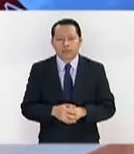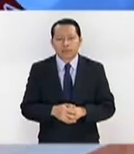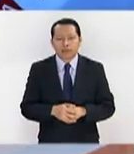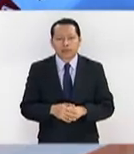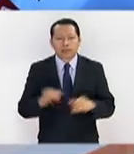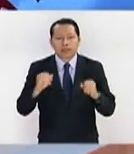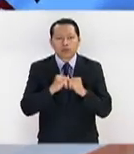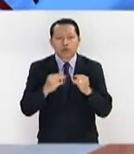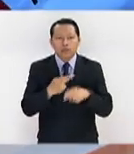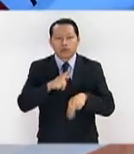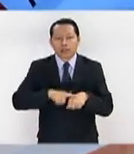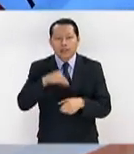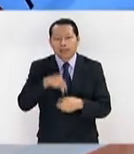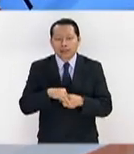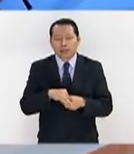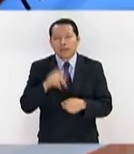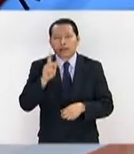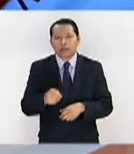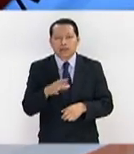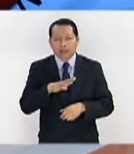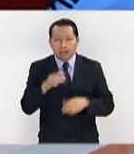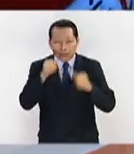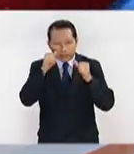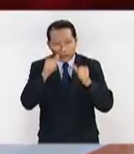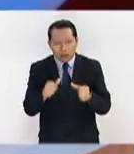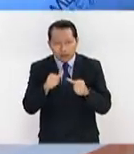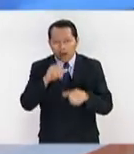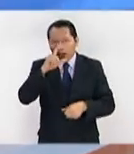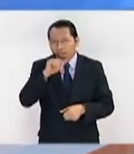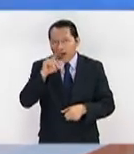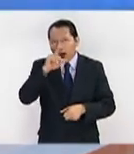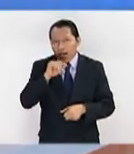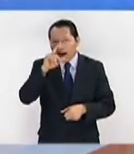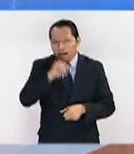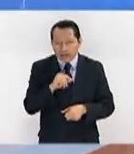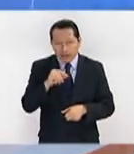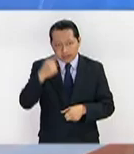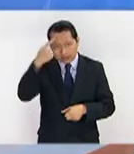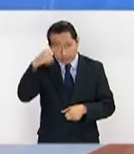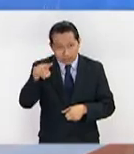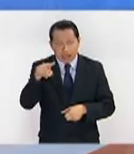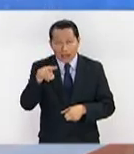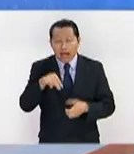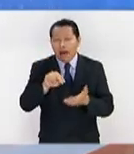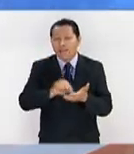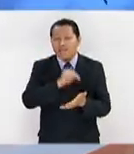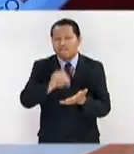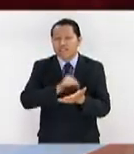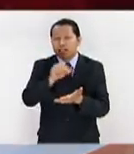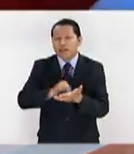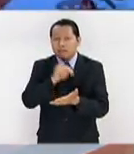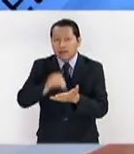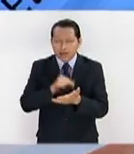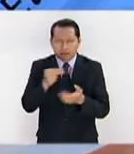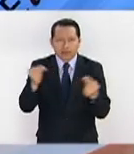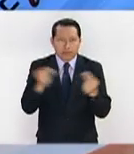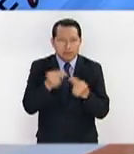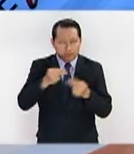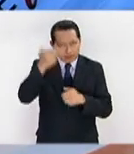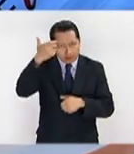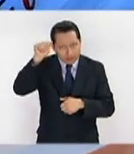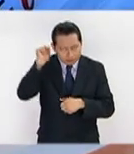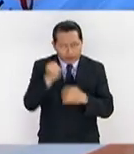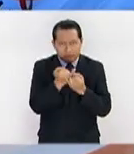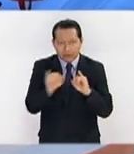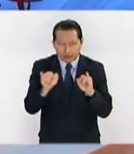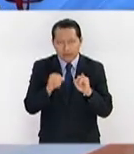El Instituto Nacional Electoral está atendiendo las fallas en la aplicación para registrar las firmas que requieren los candidatos independientes